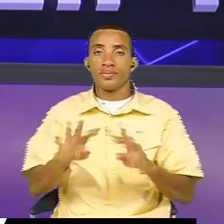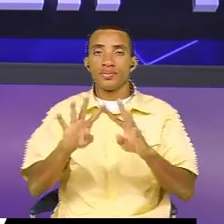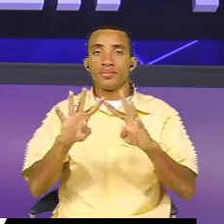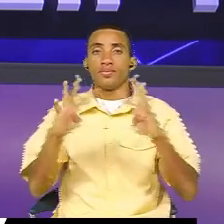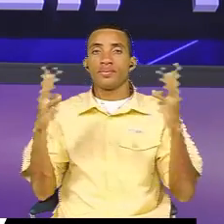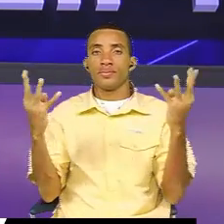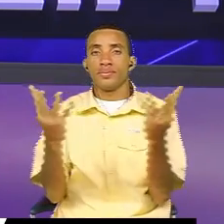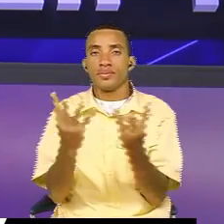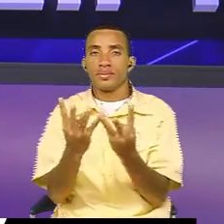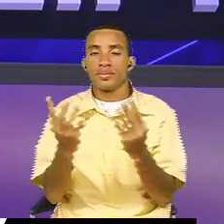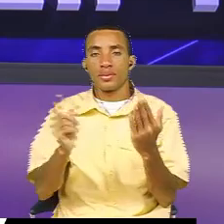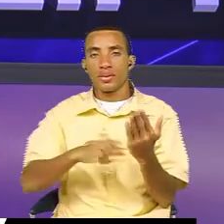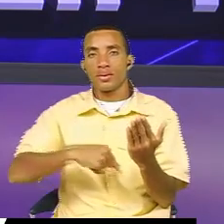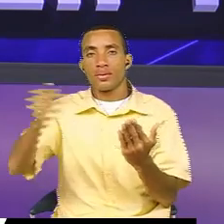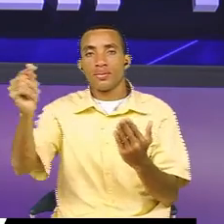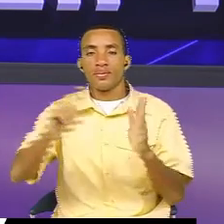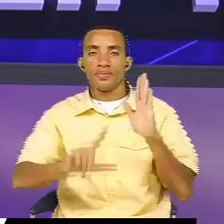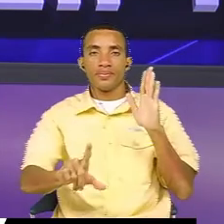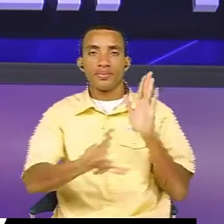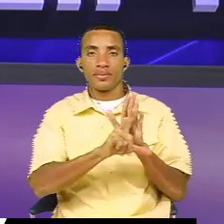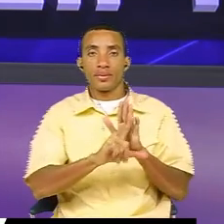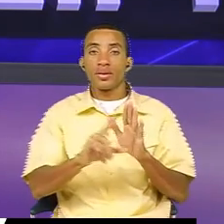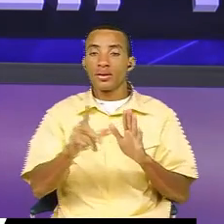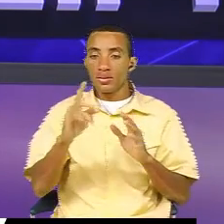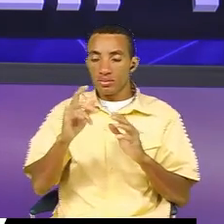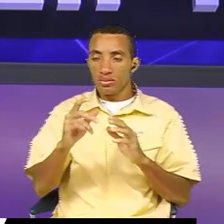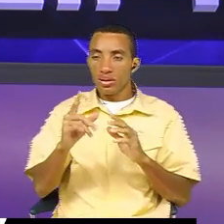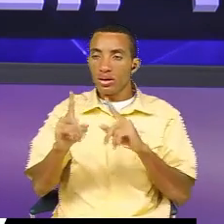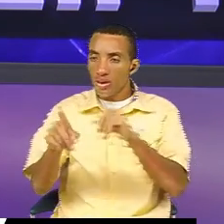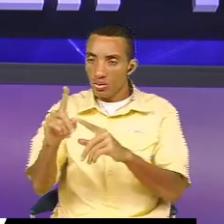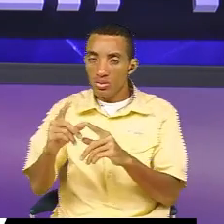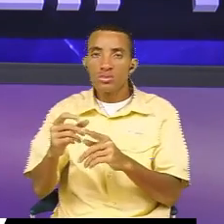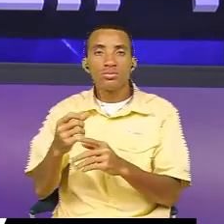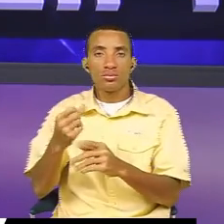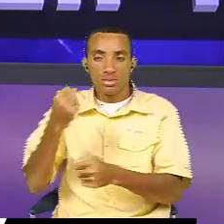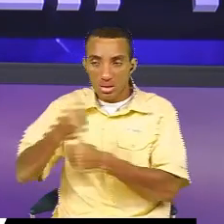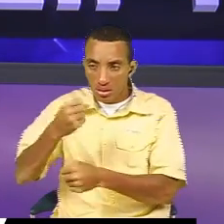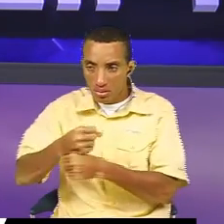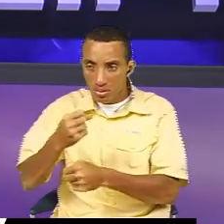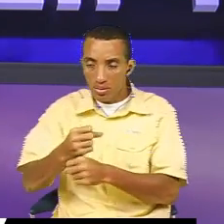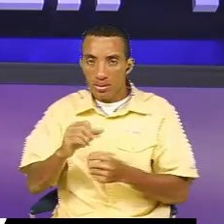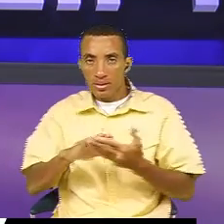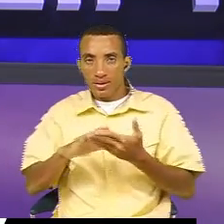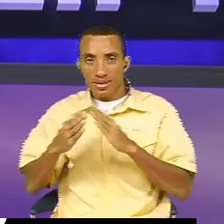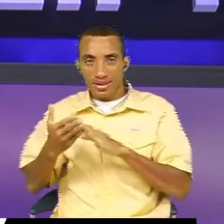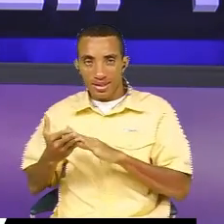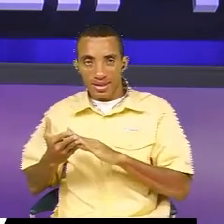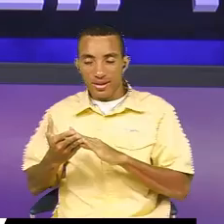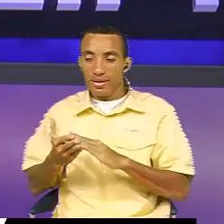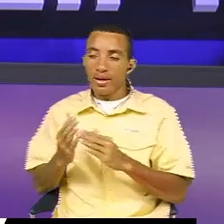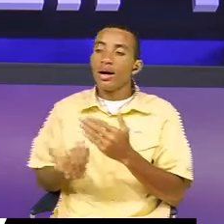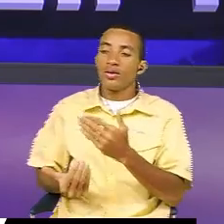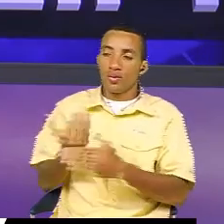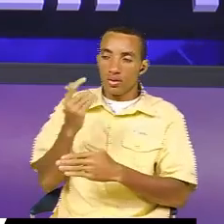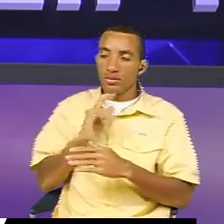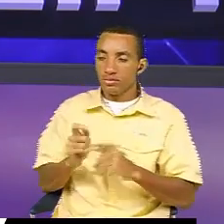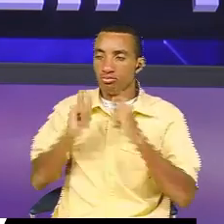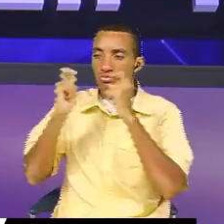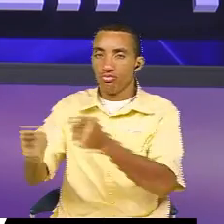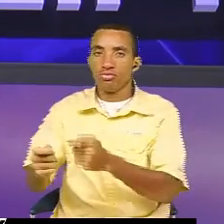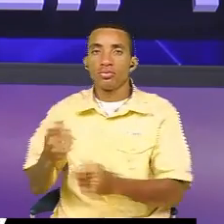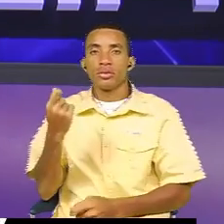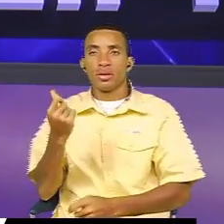ayer miércoles la ley que reconoce honorarios a los ediles de Colombia. En Barranca Bermeja reciben con beneplácito la nueva norma que igualmente les permite hacer